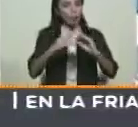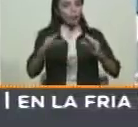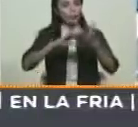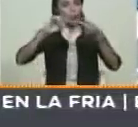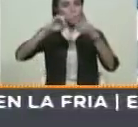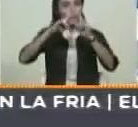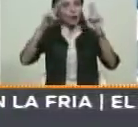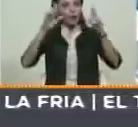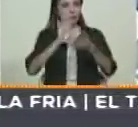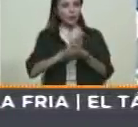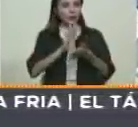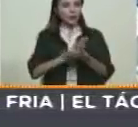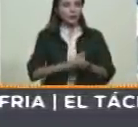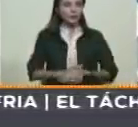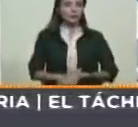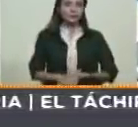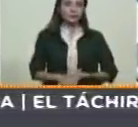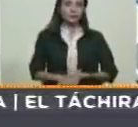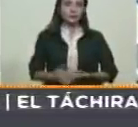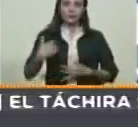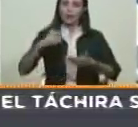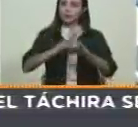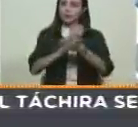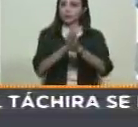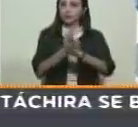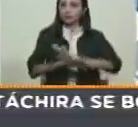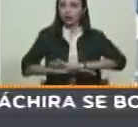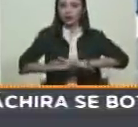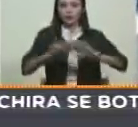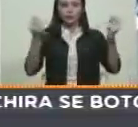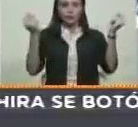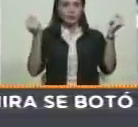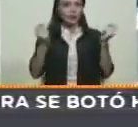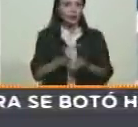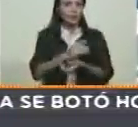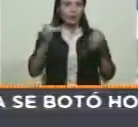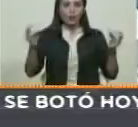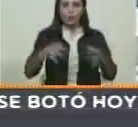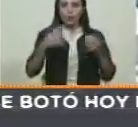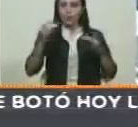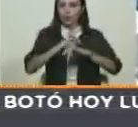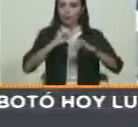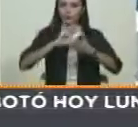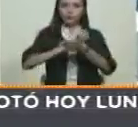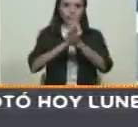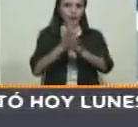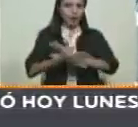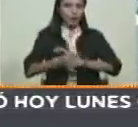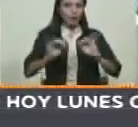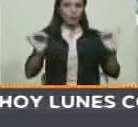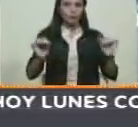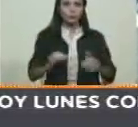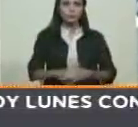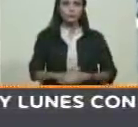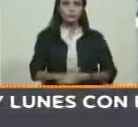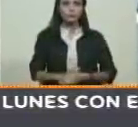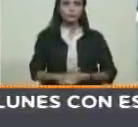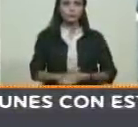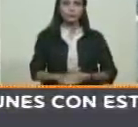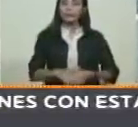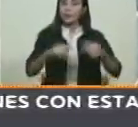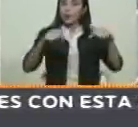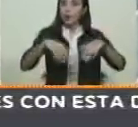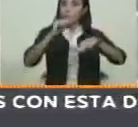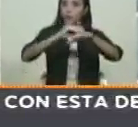paz logramos derrotar las guarimbas y la violencia hoy vengo a